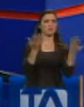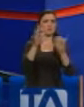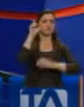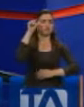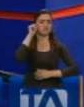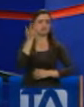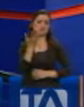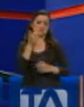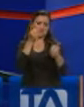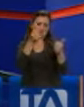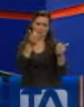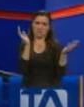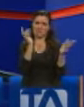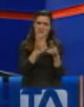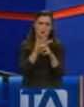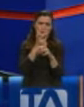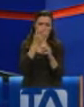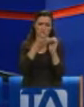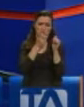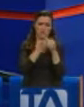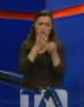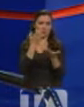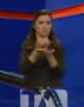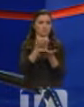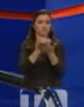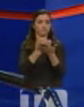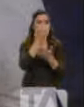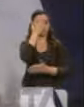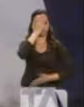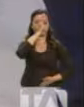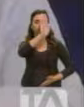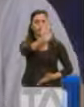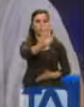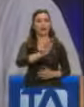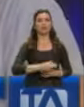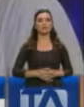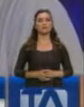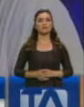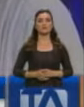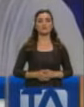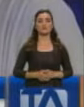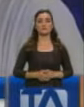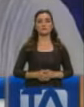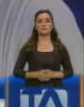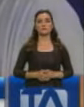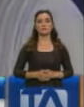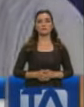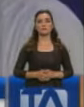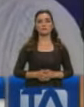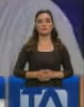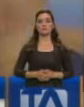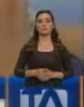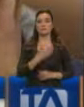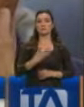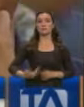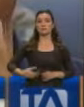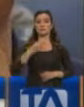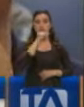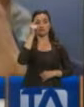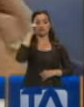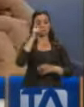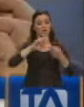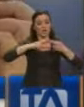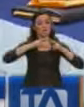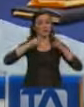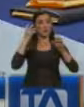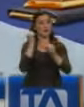las considera acertadas para enfrentar la crisis. Las anunciadas reformas laborales del presidente Correa comienzan